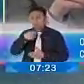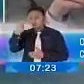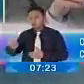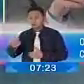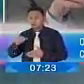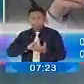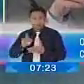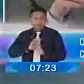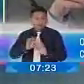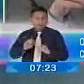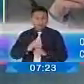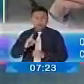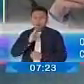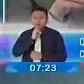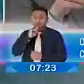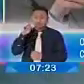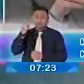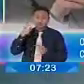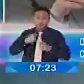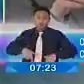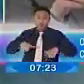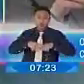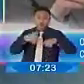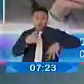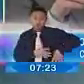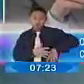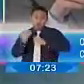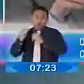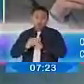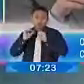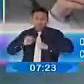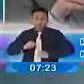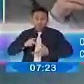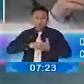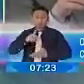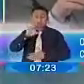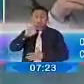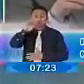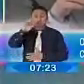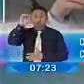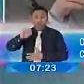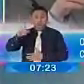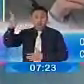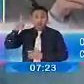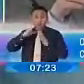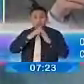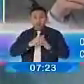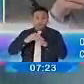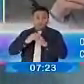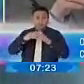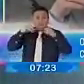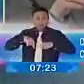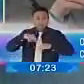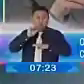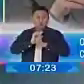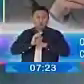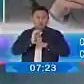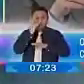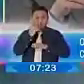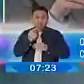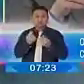pesar de que Estados Unidos es nuestro primer destino, a pesar de pagar el 8%, los americanos quieren las rosas ecuatorianas por